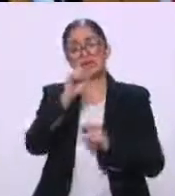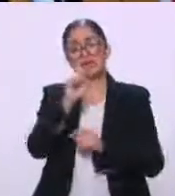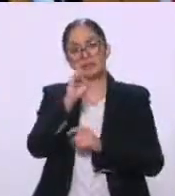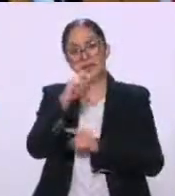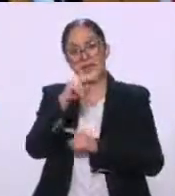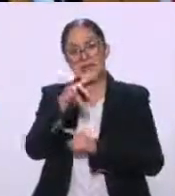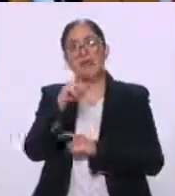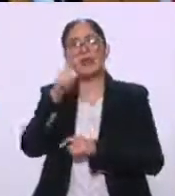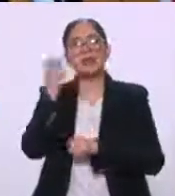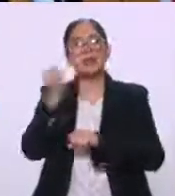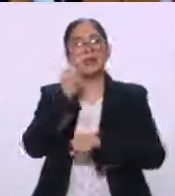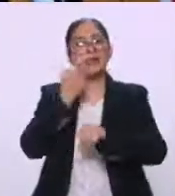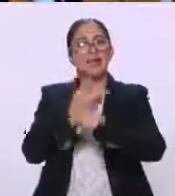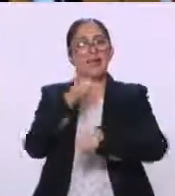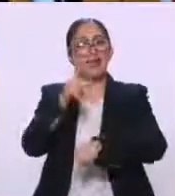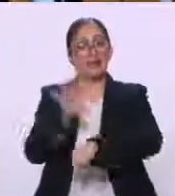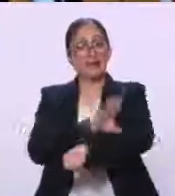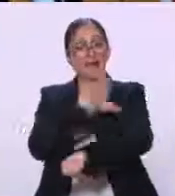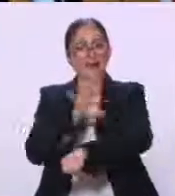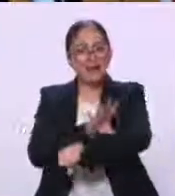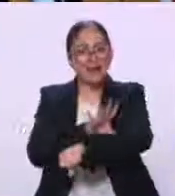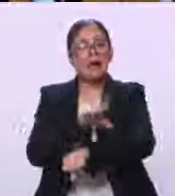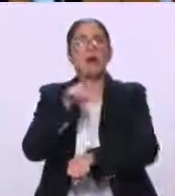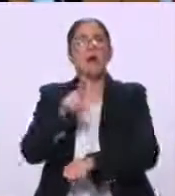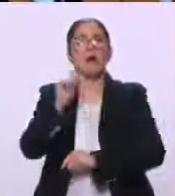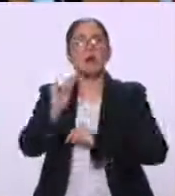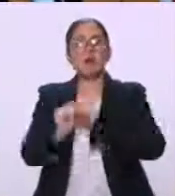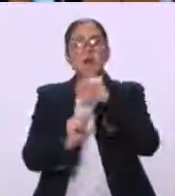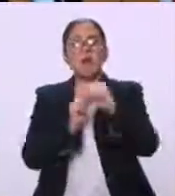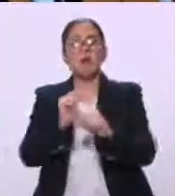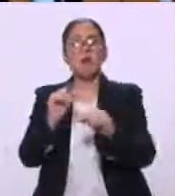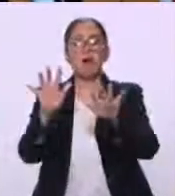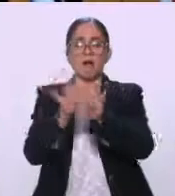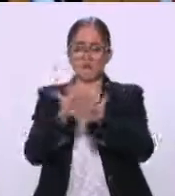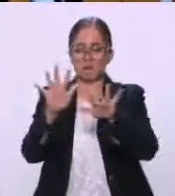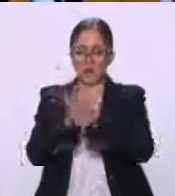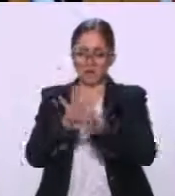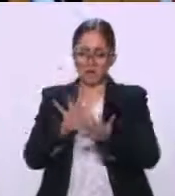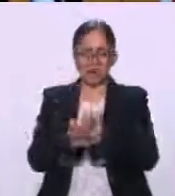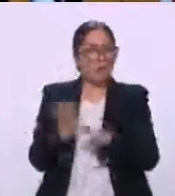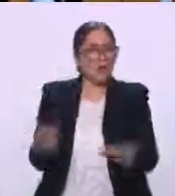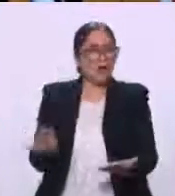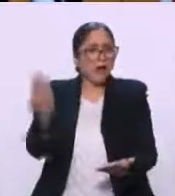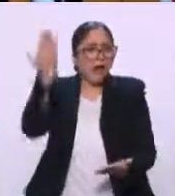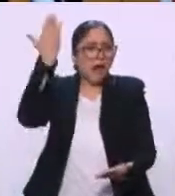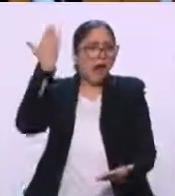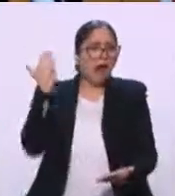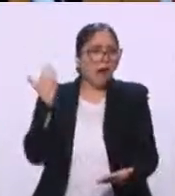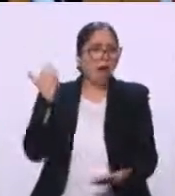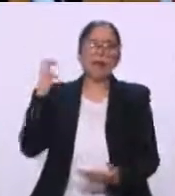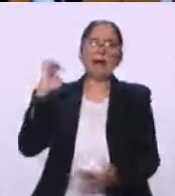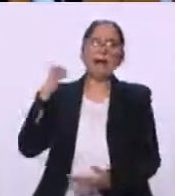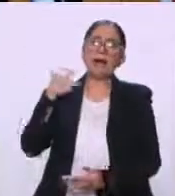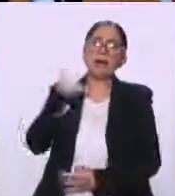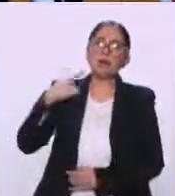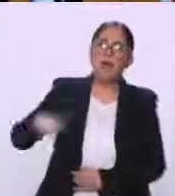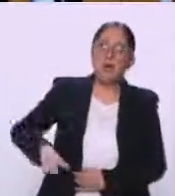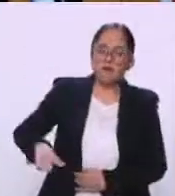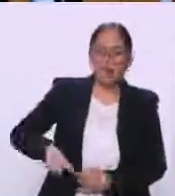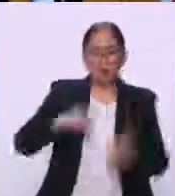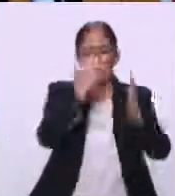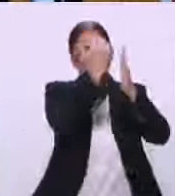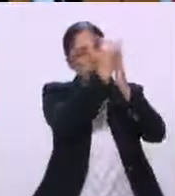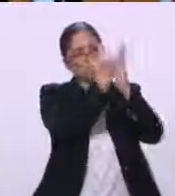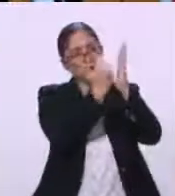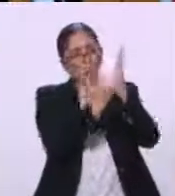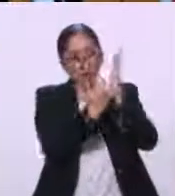aspecto. Efectivamente, se cambian algunas cuestiones que habían sido establecidas por la administración anterior, pero con el